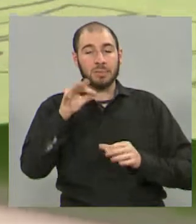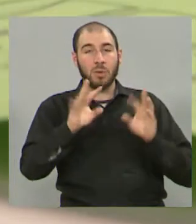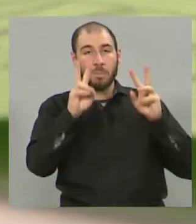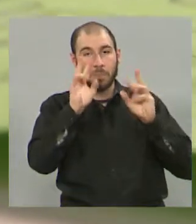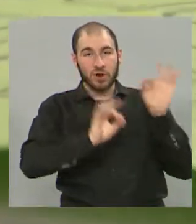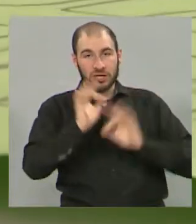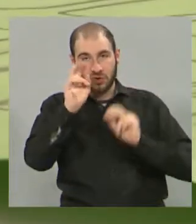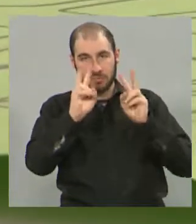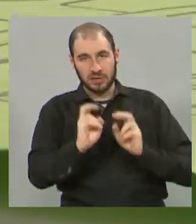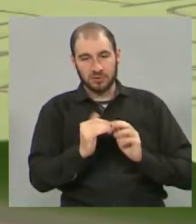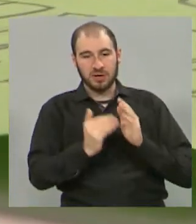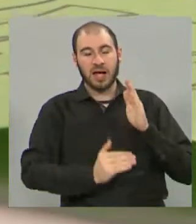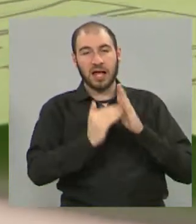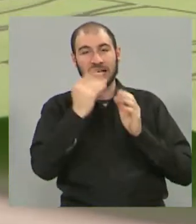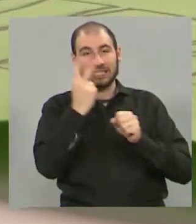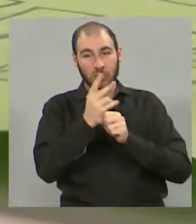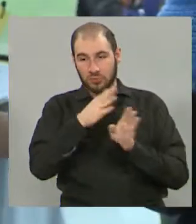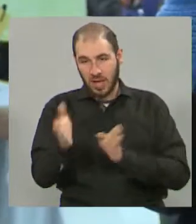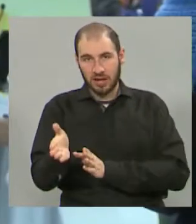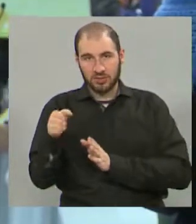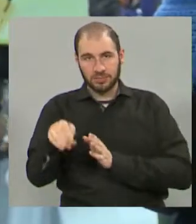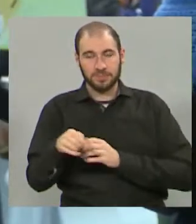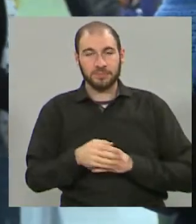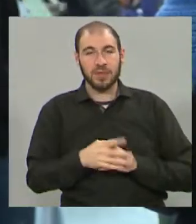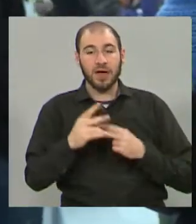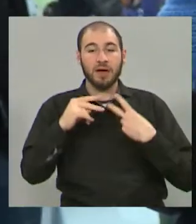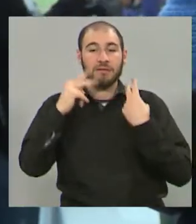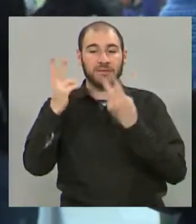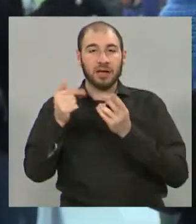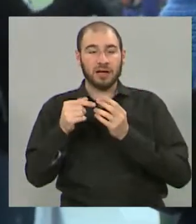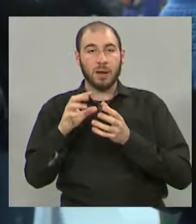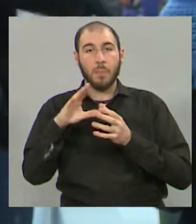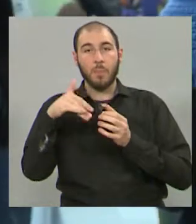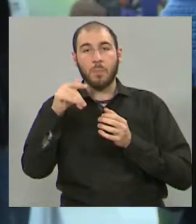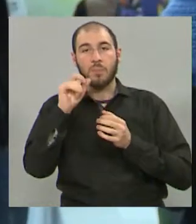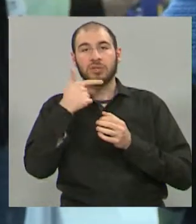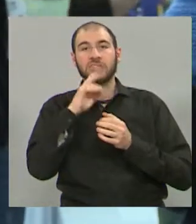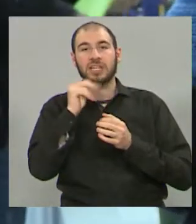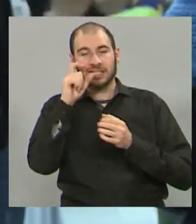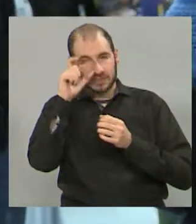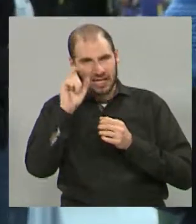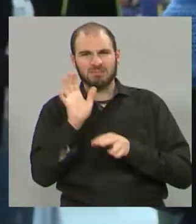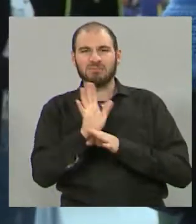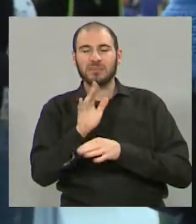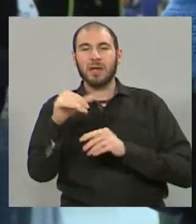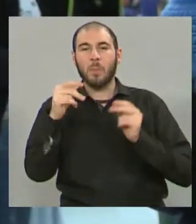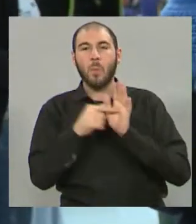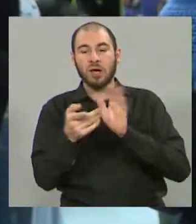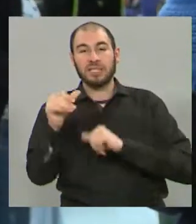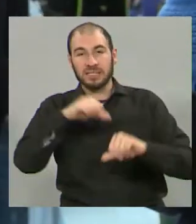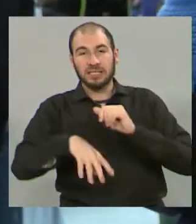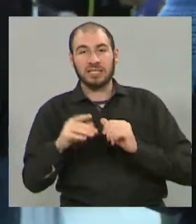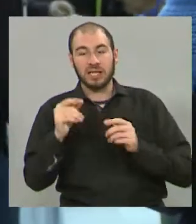investigación que es la categoría del nivel secundario viaja a mostratec mostrate que es una muestra de ciencias tecnología